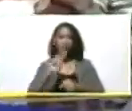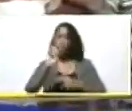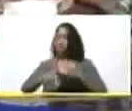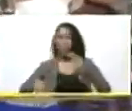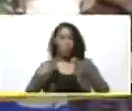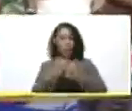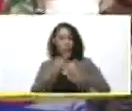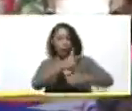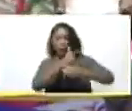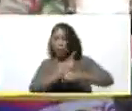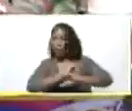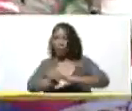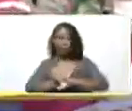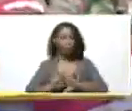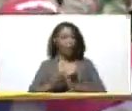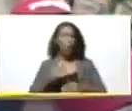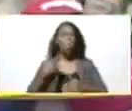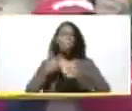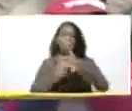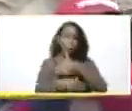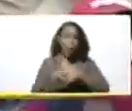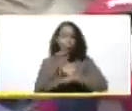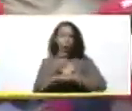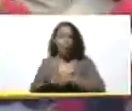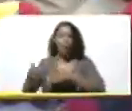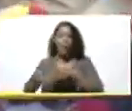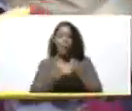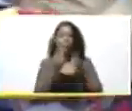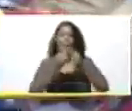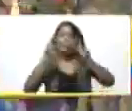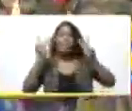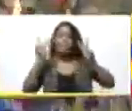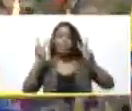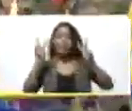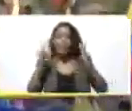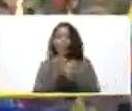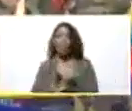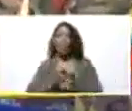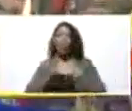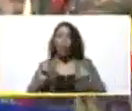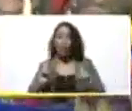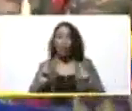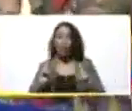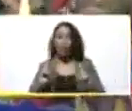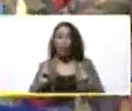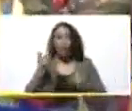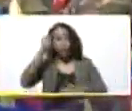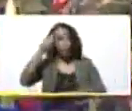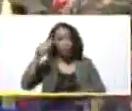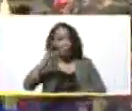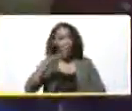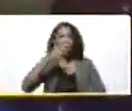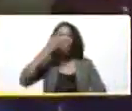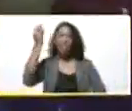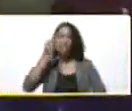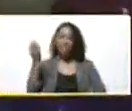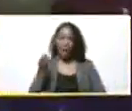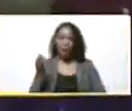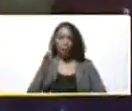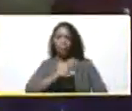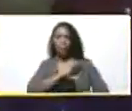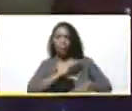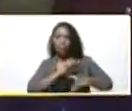armas. Vamos a buscar el camino de la paz, de la democracia y del pueblo verdadero